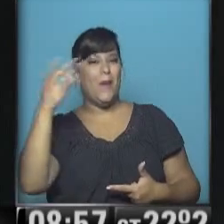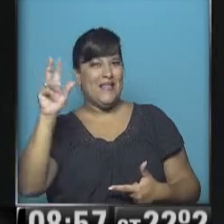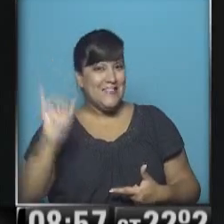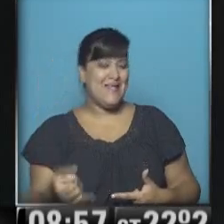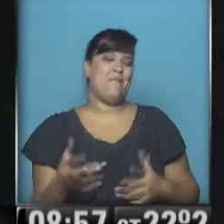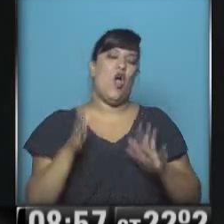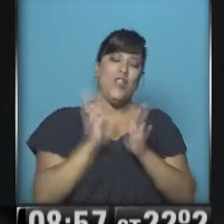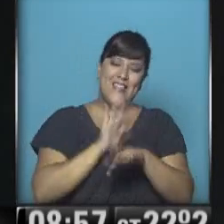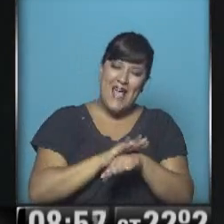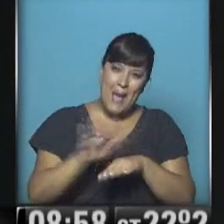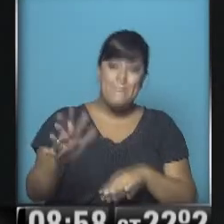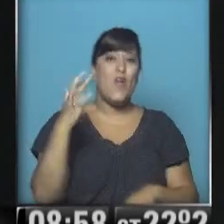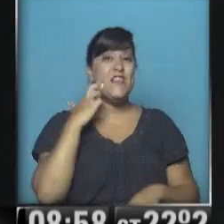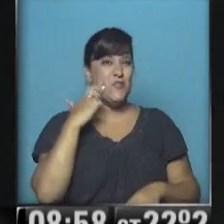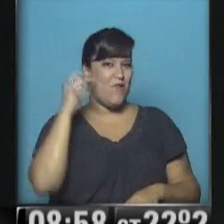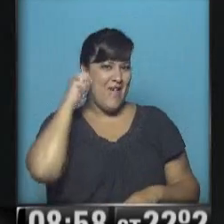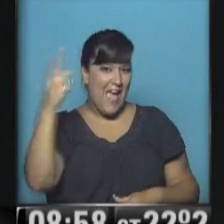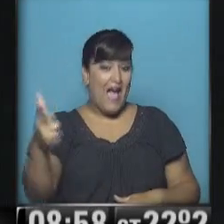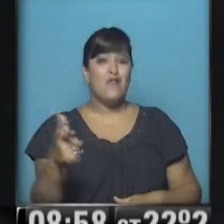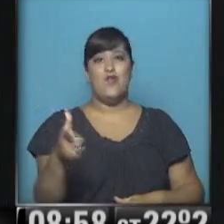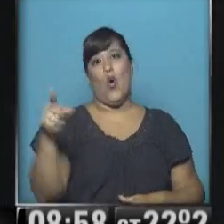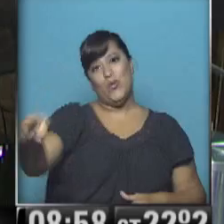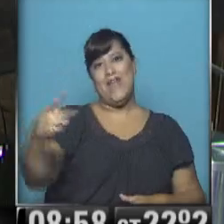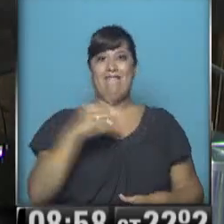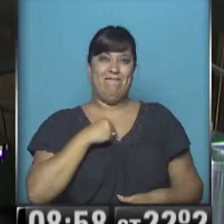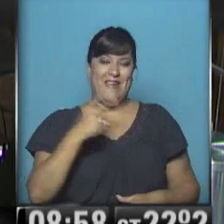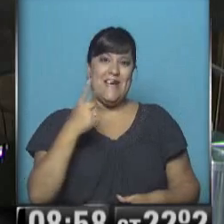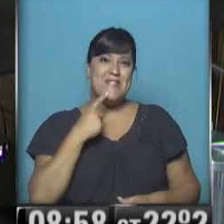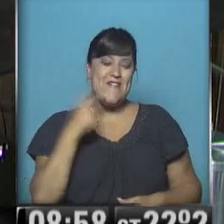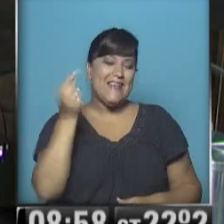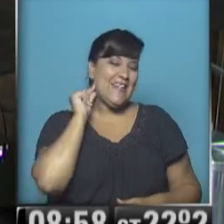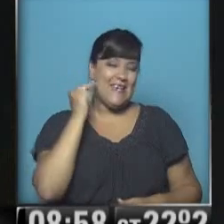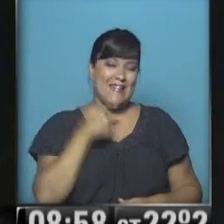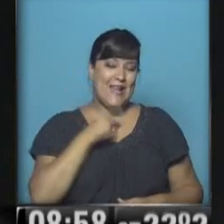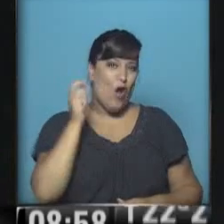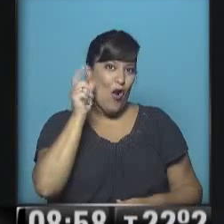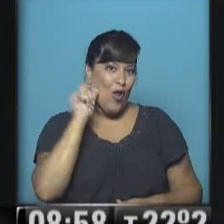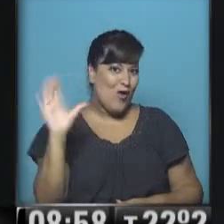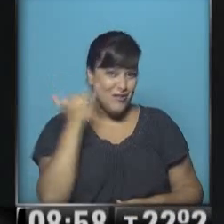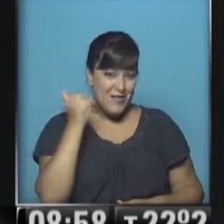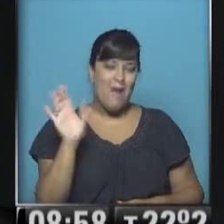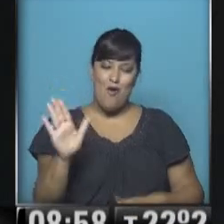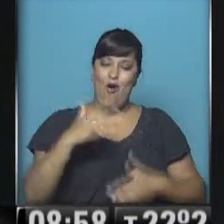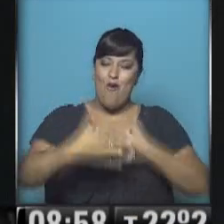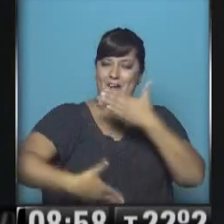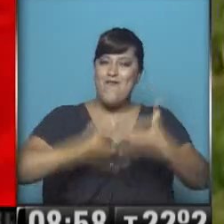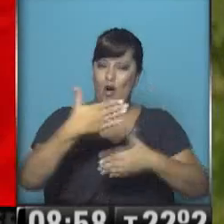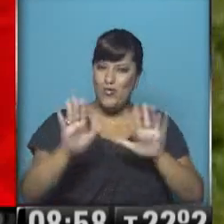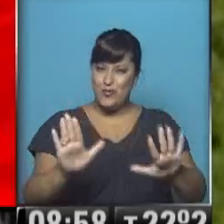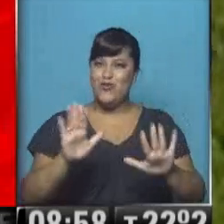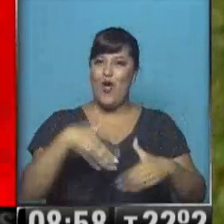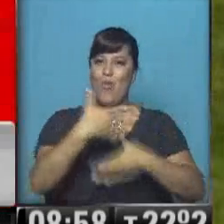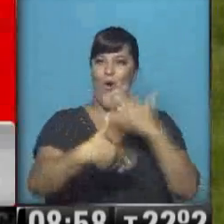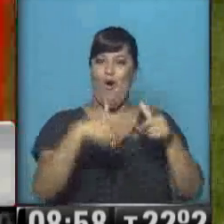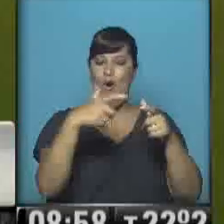Sí. Como hincha de River, usted quiere que ya mismo concrete los goles. Datos concretos. Yo creo que tiene que ver también con la evolución como